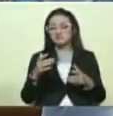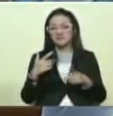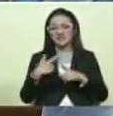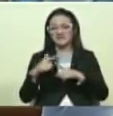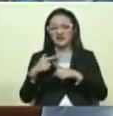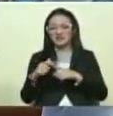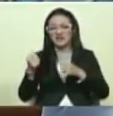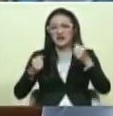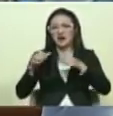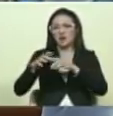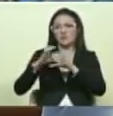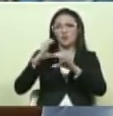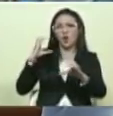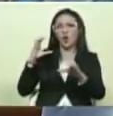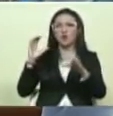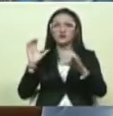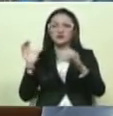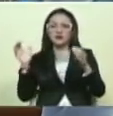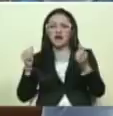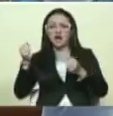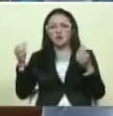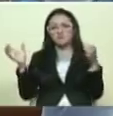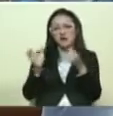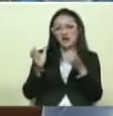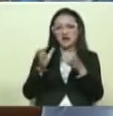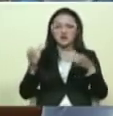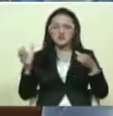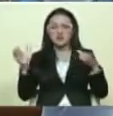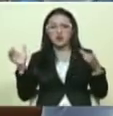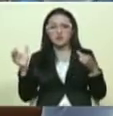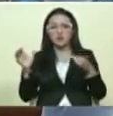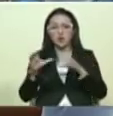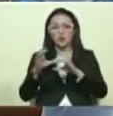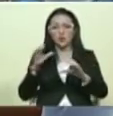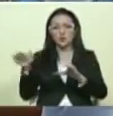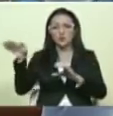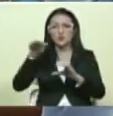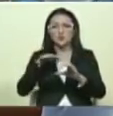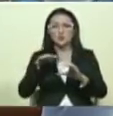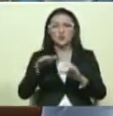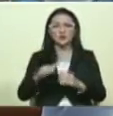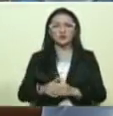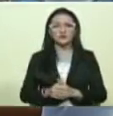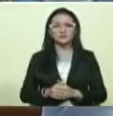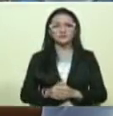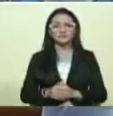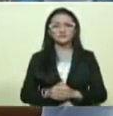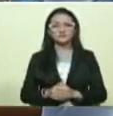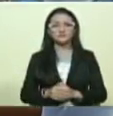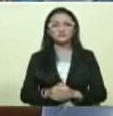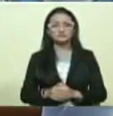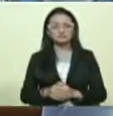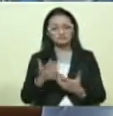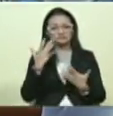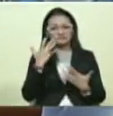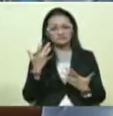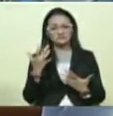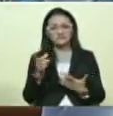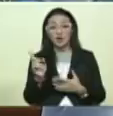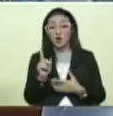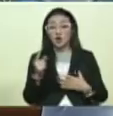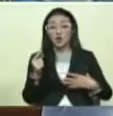camiones, gandolas. Obviamente que esto nos está llevando, y ya ven ustedes que no fue